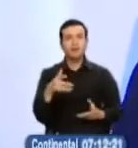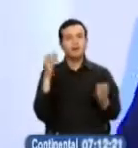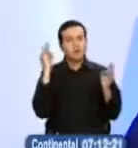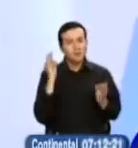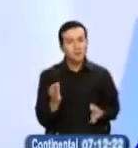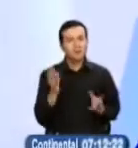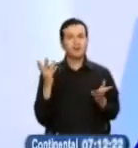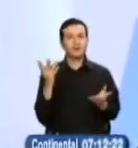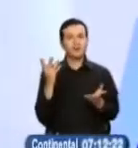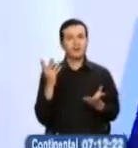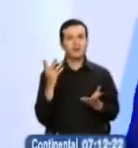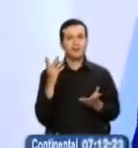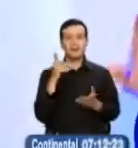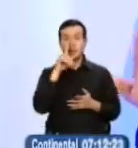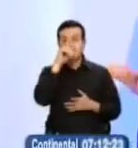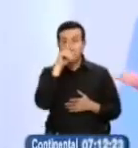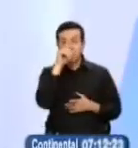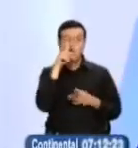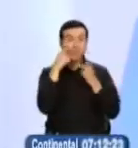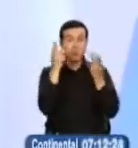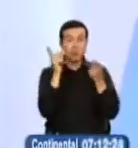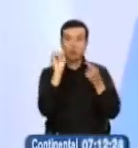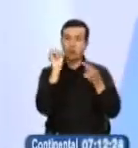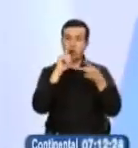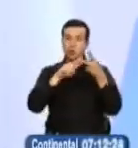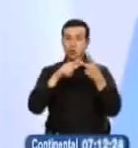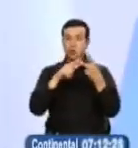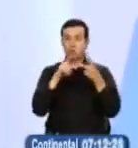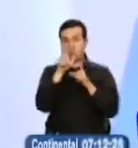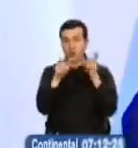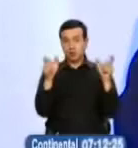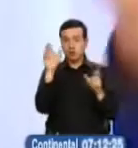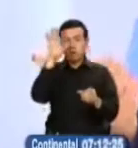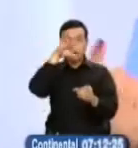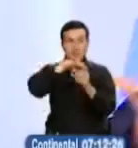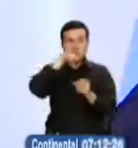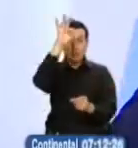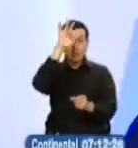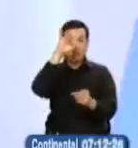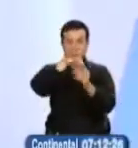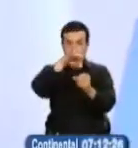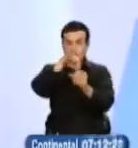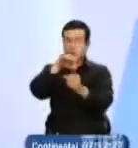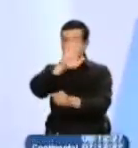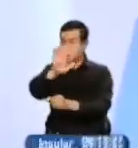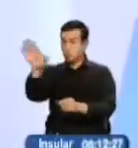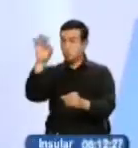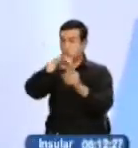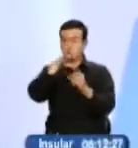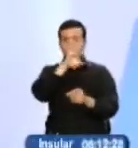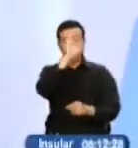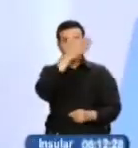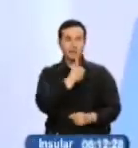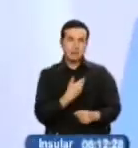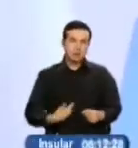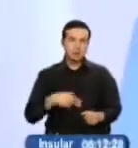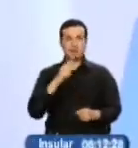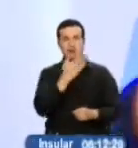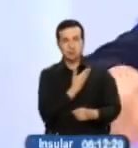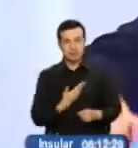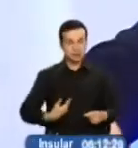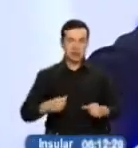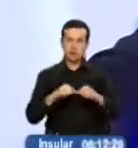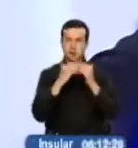que funcionarios públicos y dignatarios, es decir, gente que ha sido elegida con su voto, con mi voto, con el voto de la gente que nos